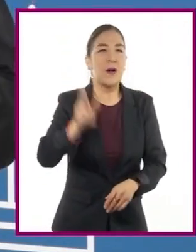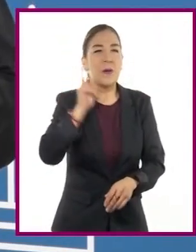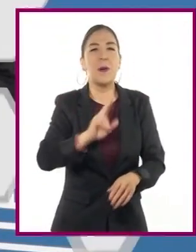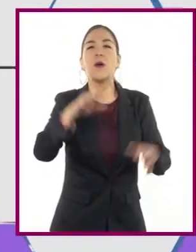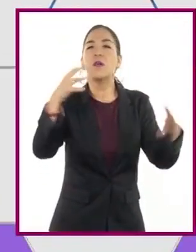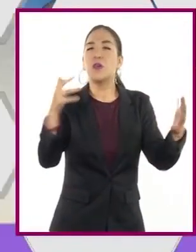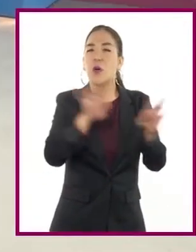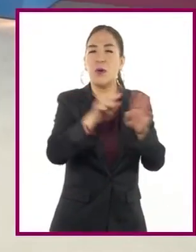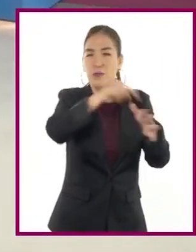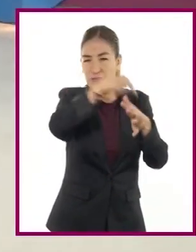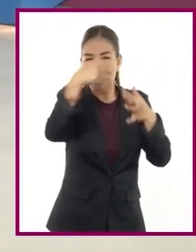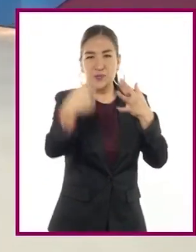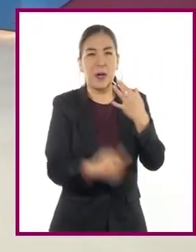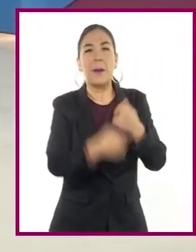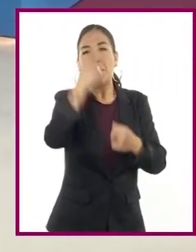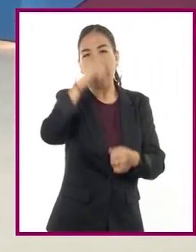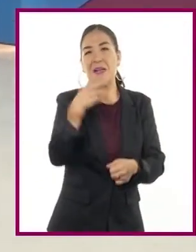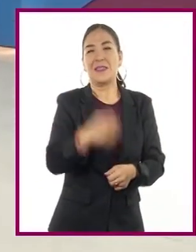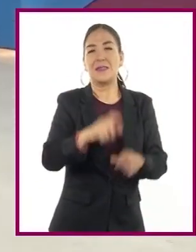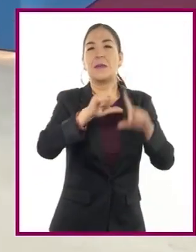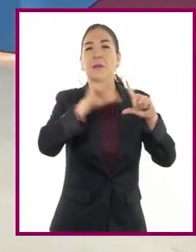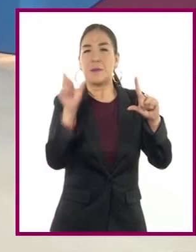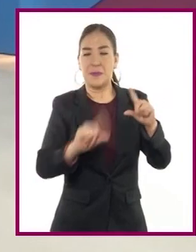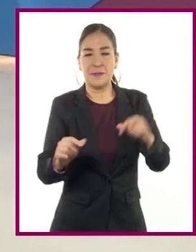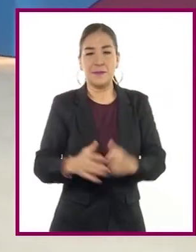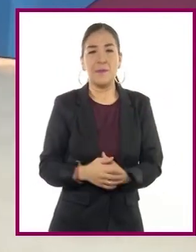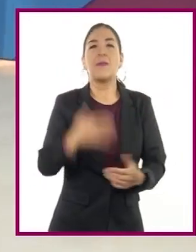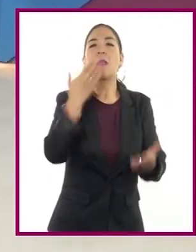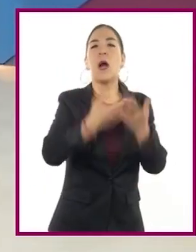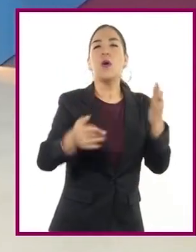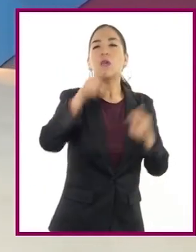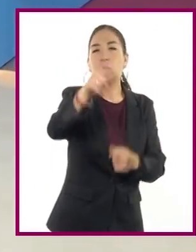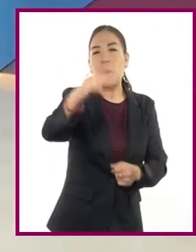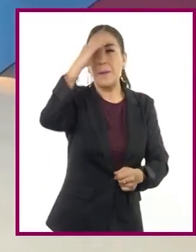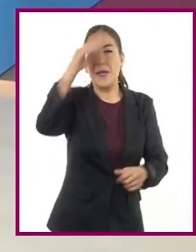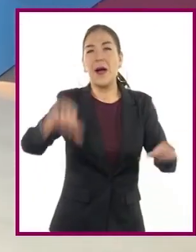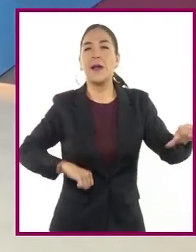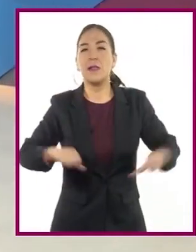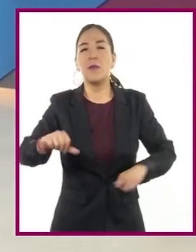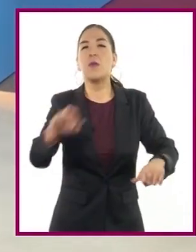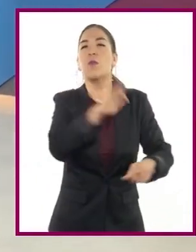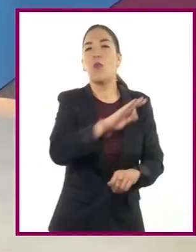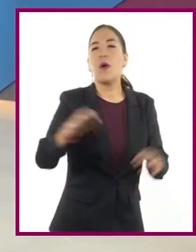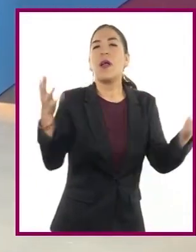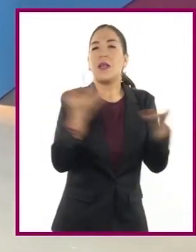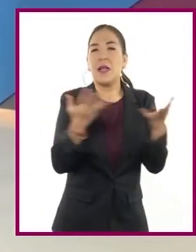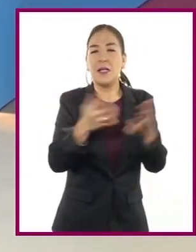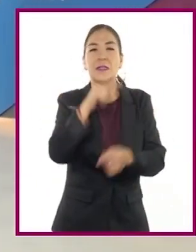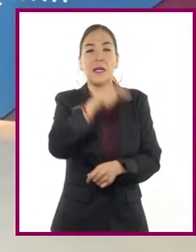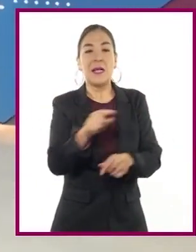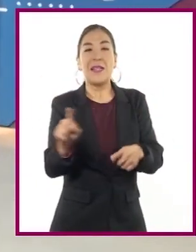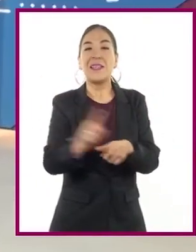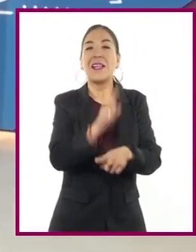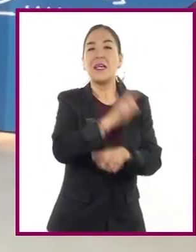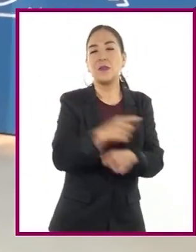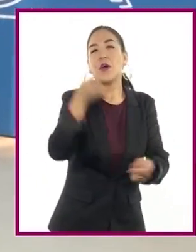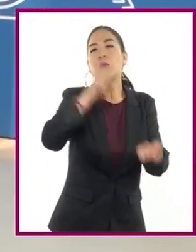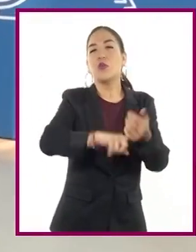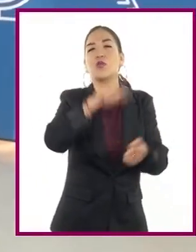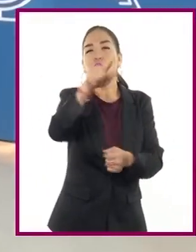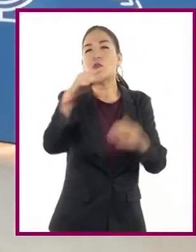en el país. Ahora, piensen en algunas acciones que pueden llevar a cabo desde la comodidad de su